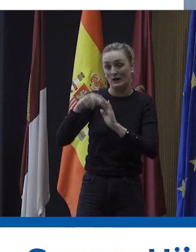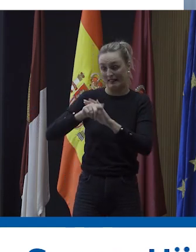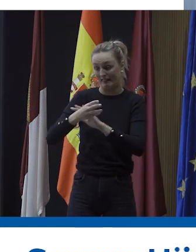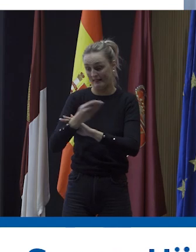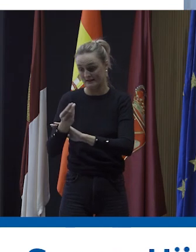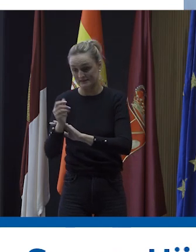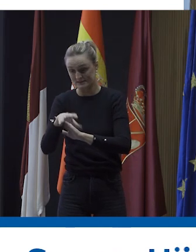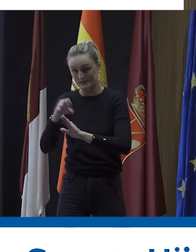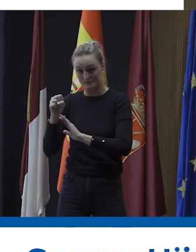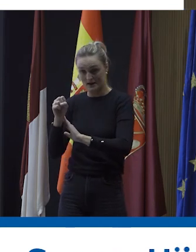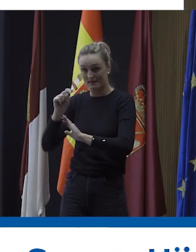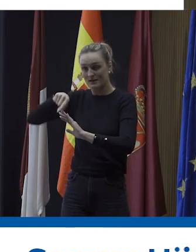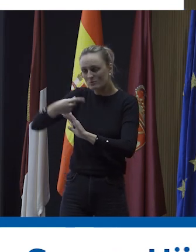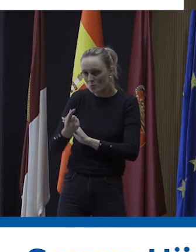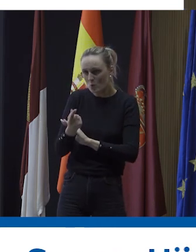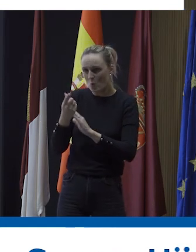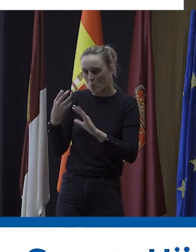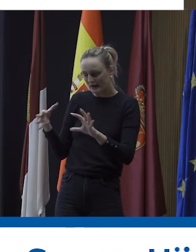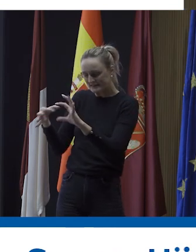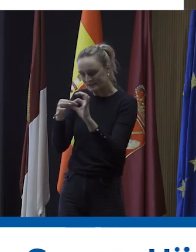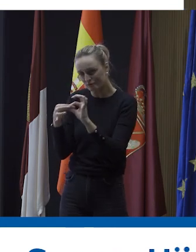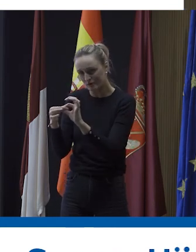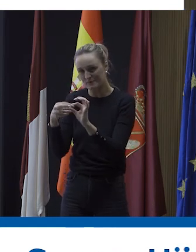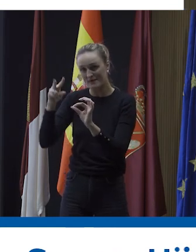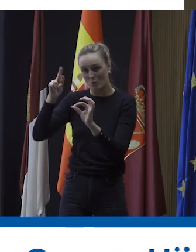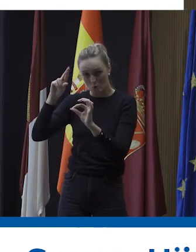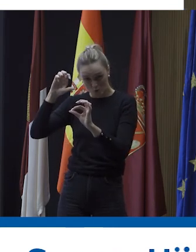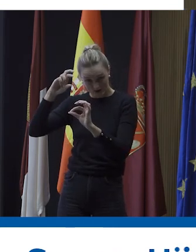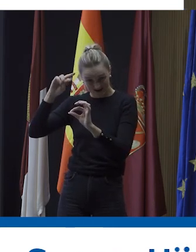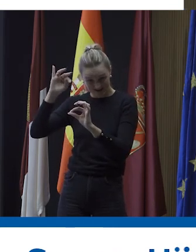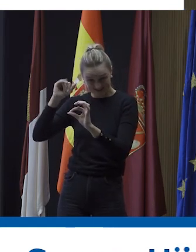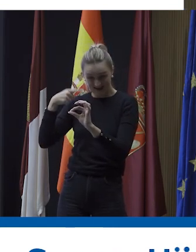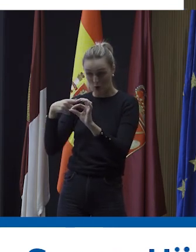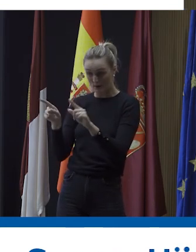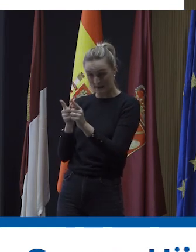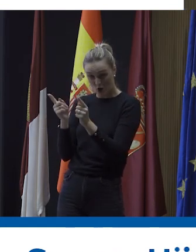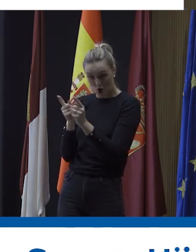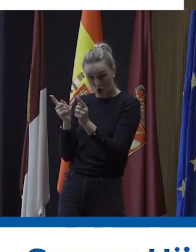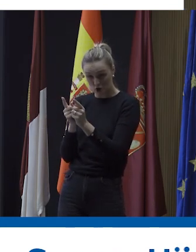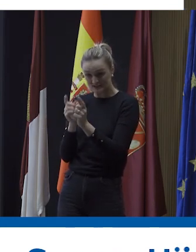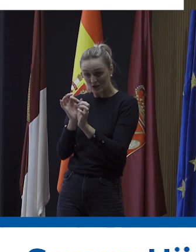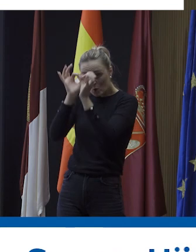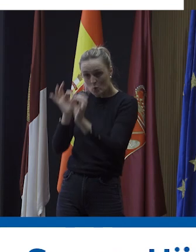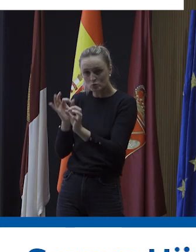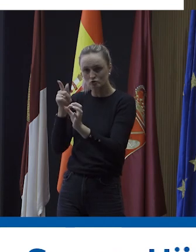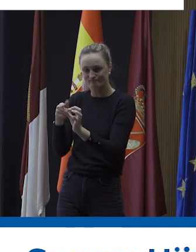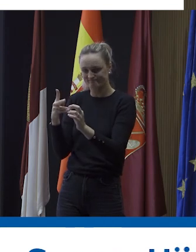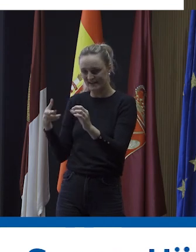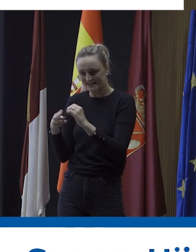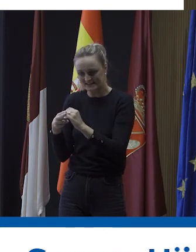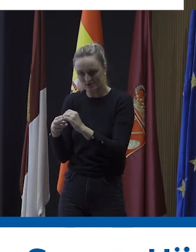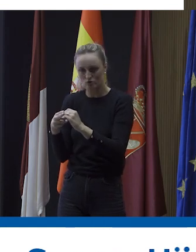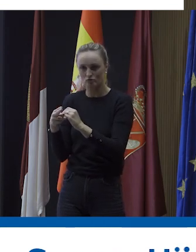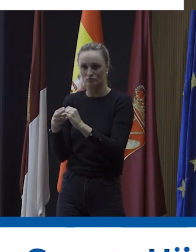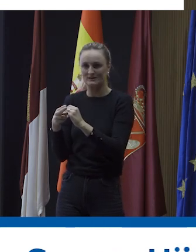próstata, ¿vale? Y luego se produce como un empalme de la uretra, ¿vale? La uretra queda más corta y justo se quita la parte más